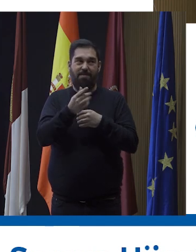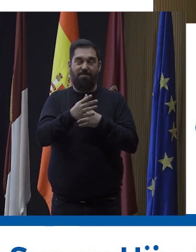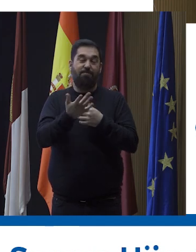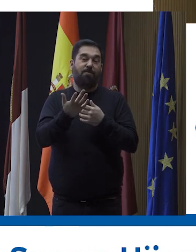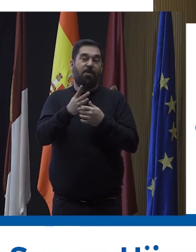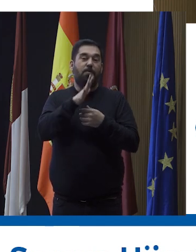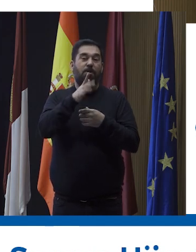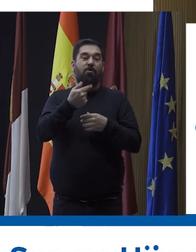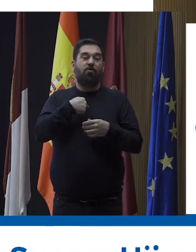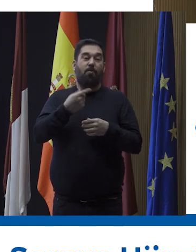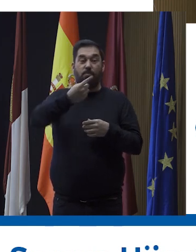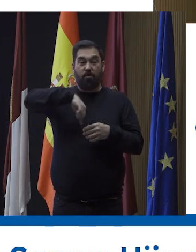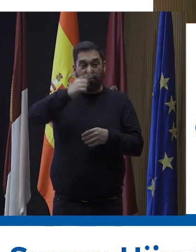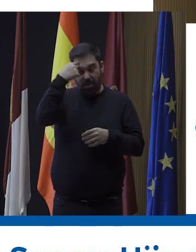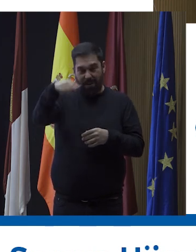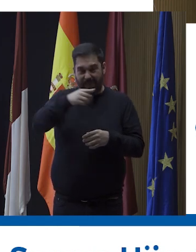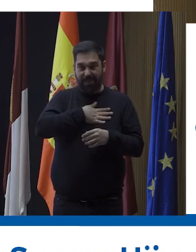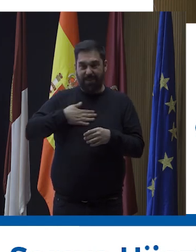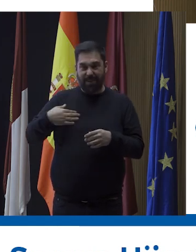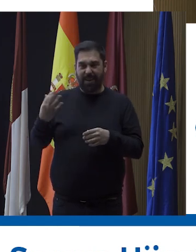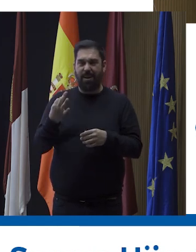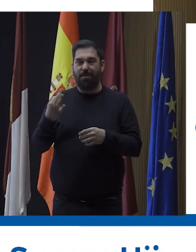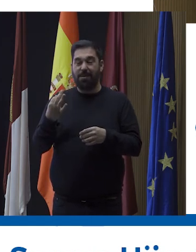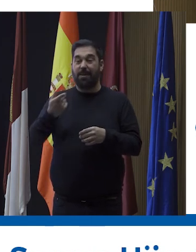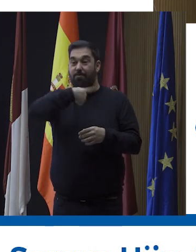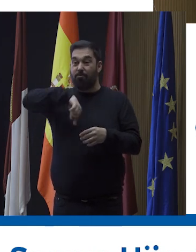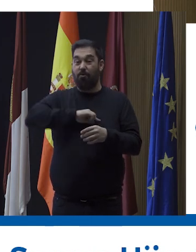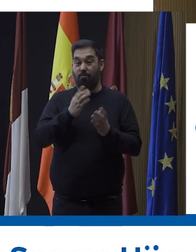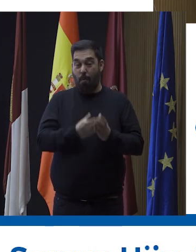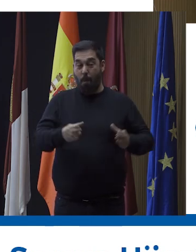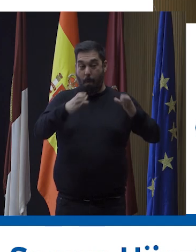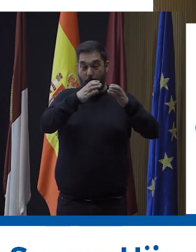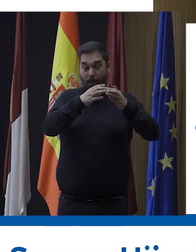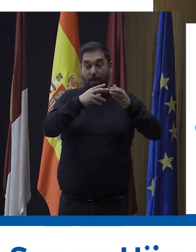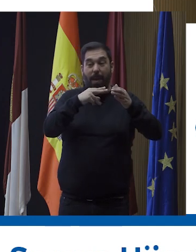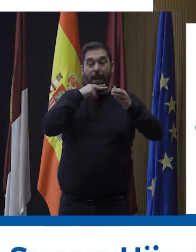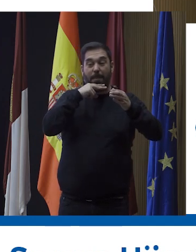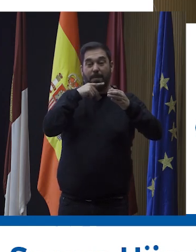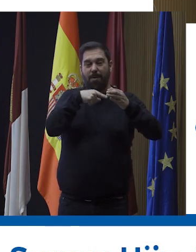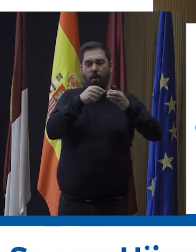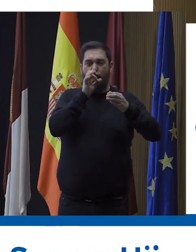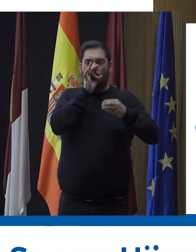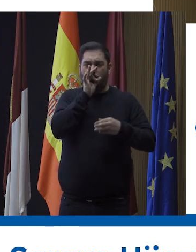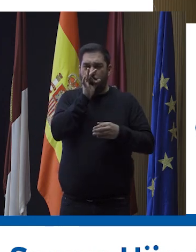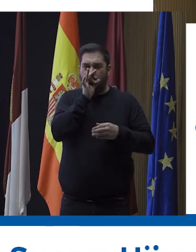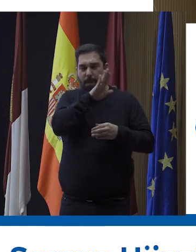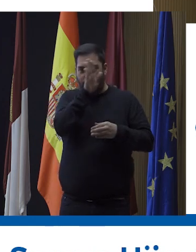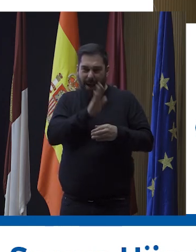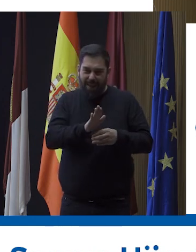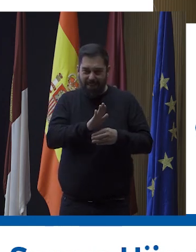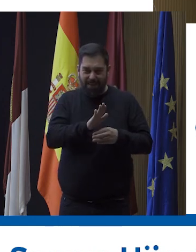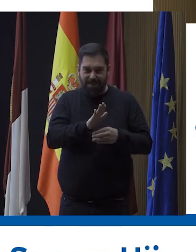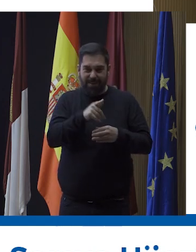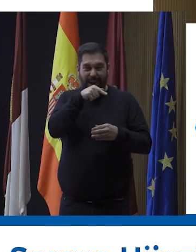quiero que sepan es que al final estamos llenando nuestra vejiga, porque nuestra vejiga es como un globo, es un órgano que